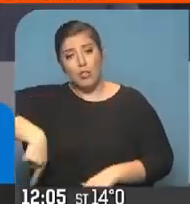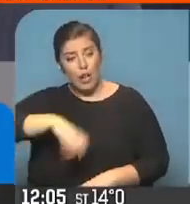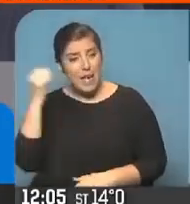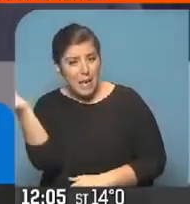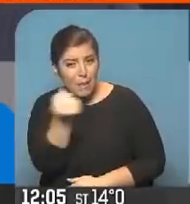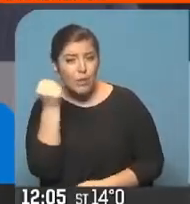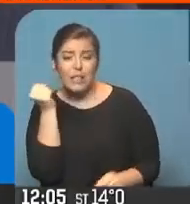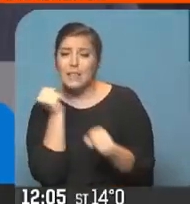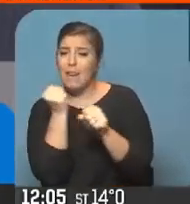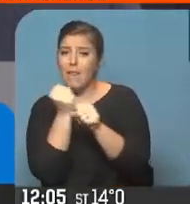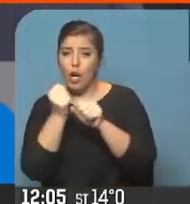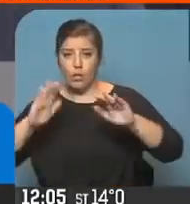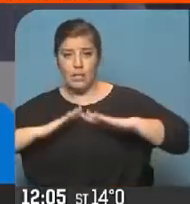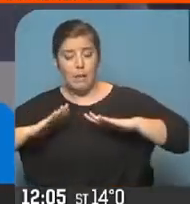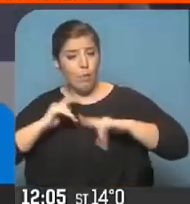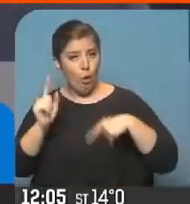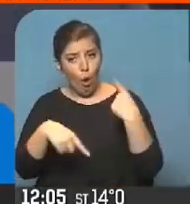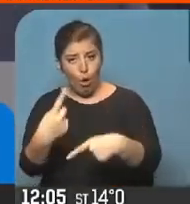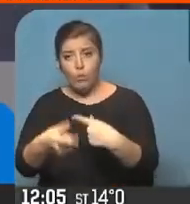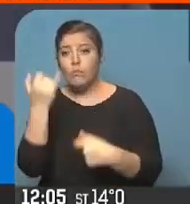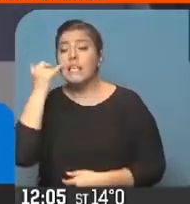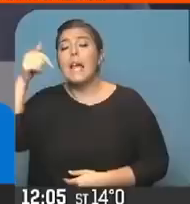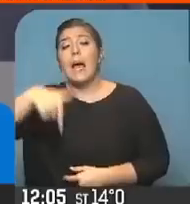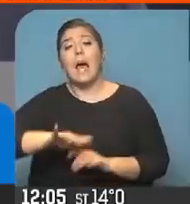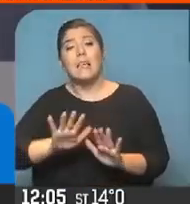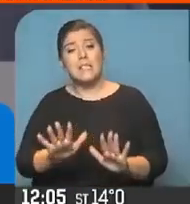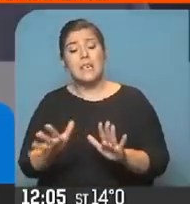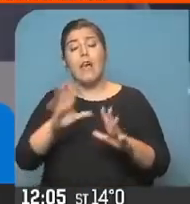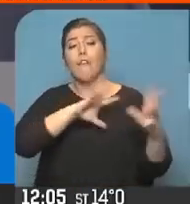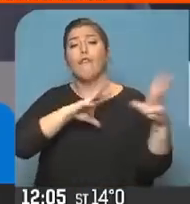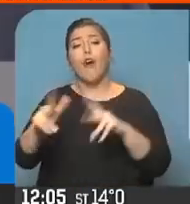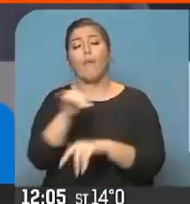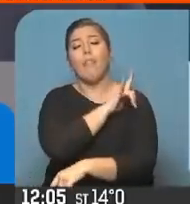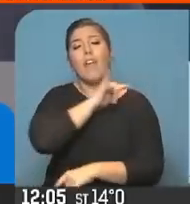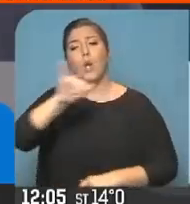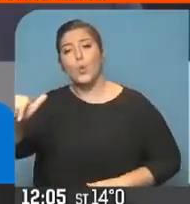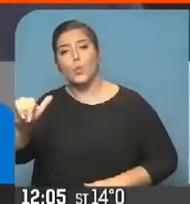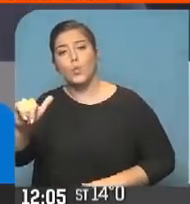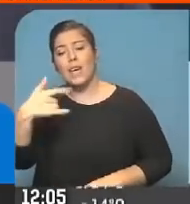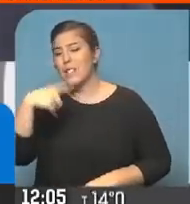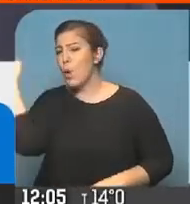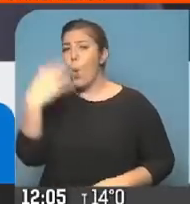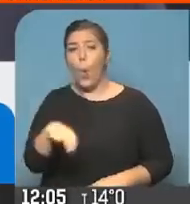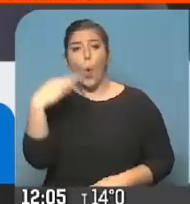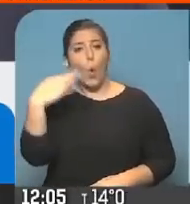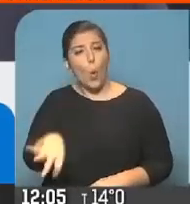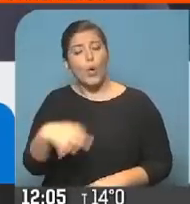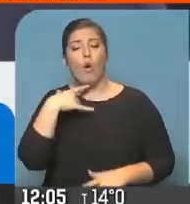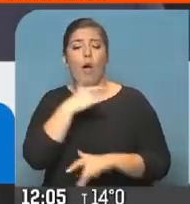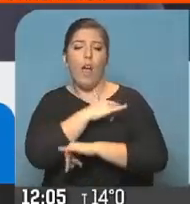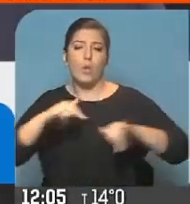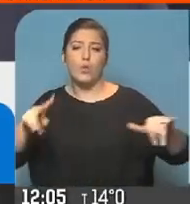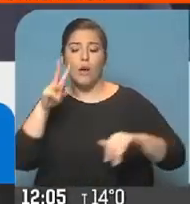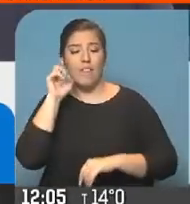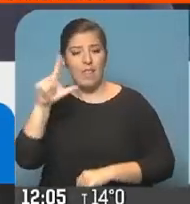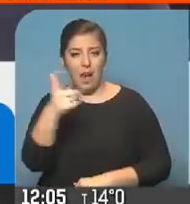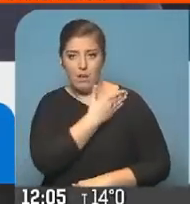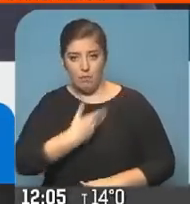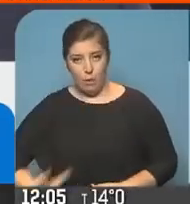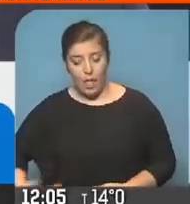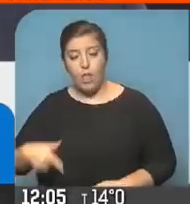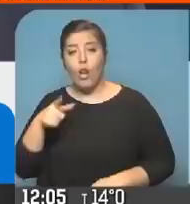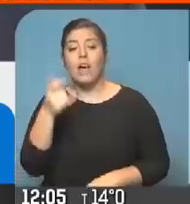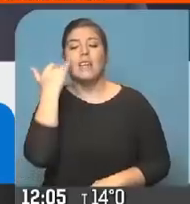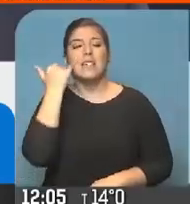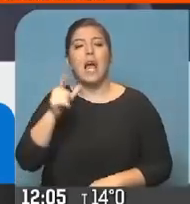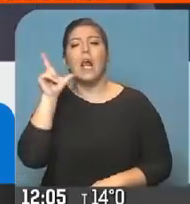trabajo de entrenamiento que se va a continuar y ahora el sistema denuncia que es un sistema único de denuncia como un anuncio la gobernadora ya está funcionando en